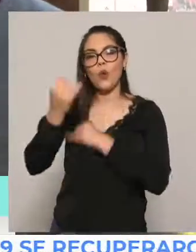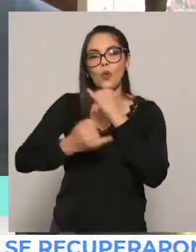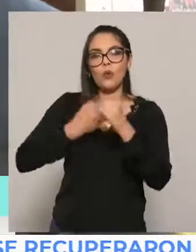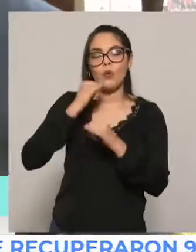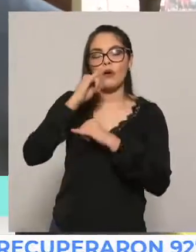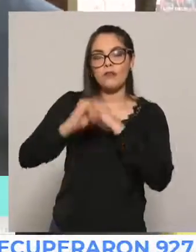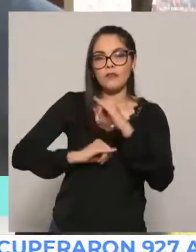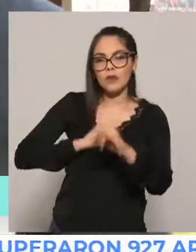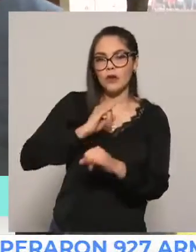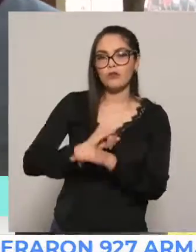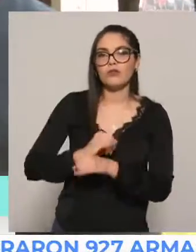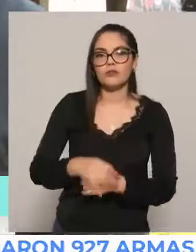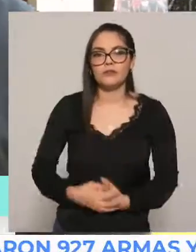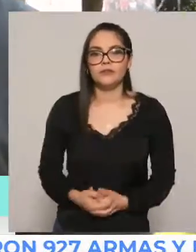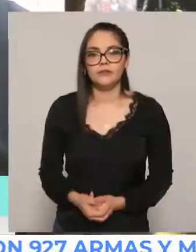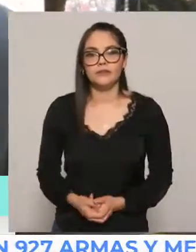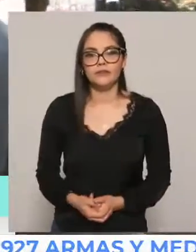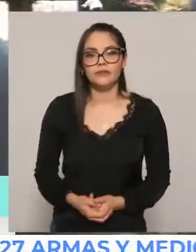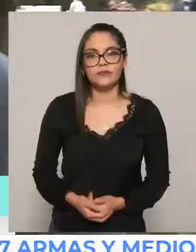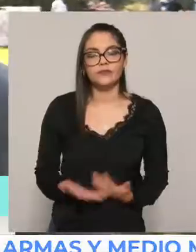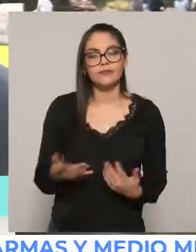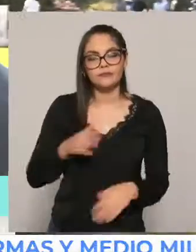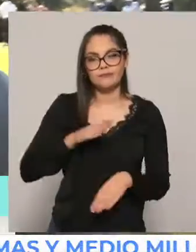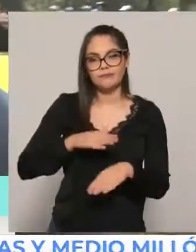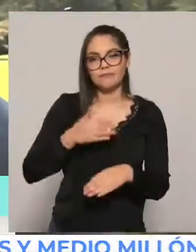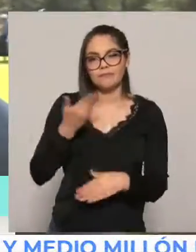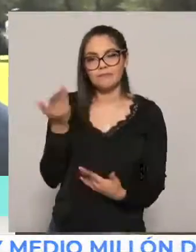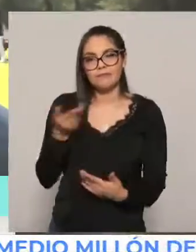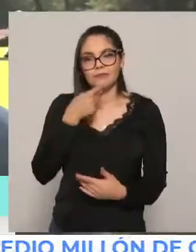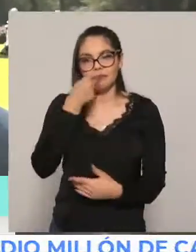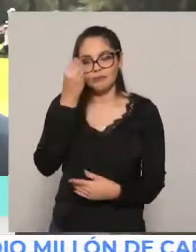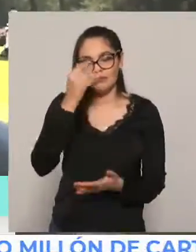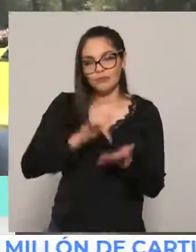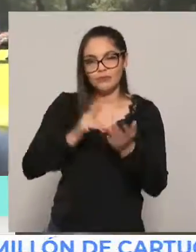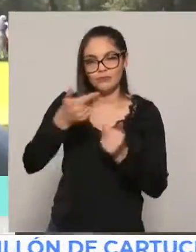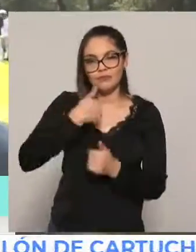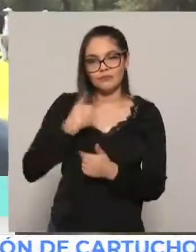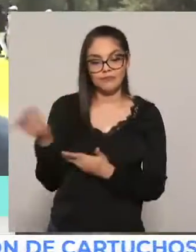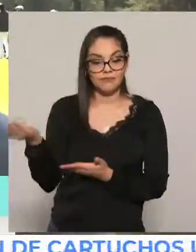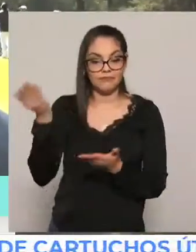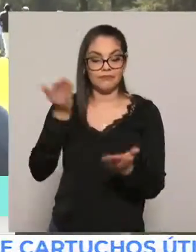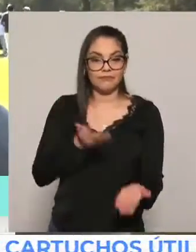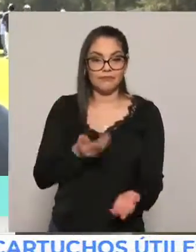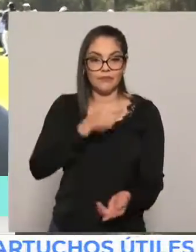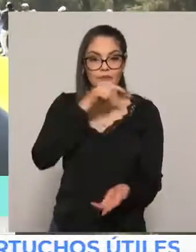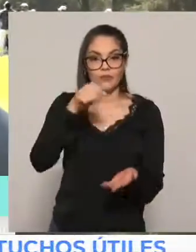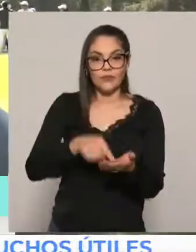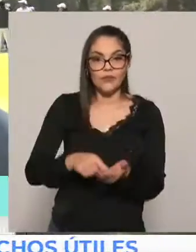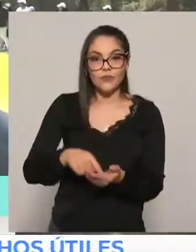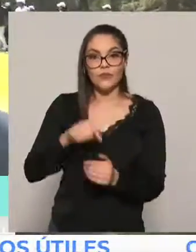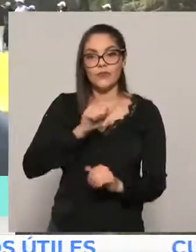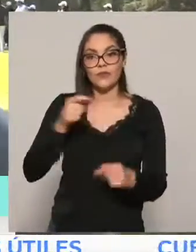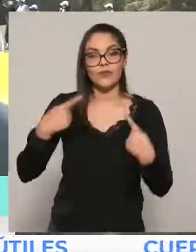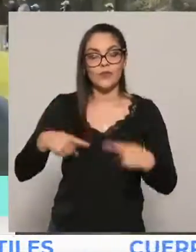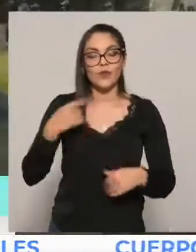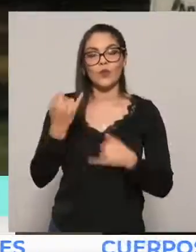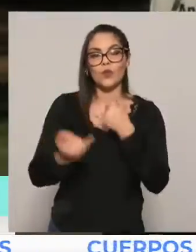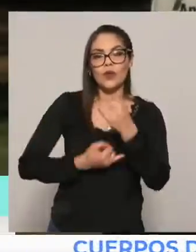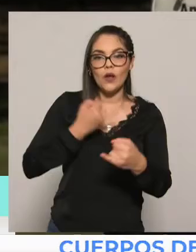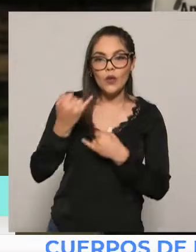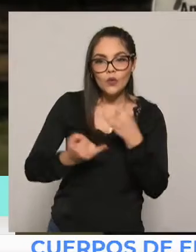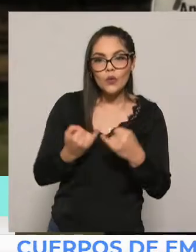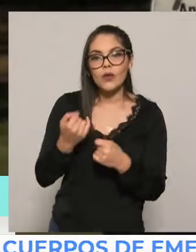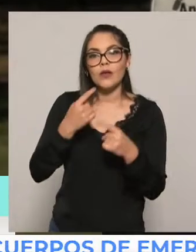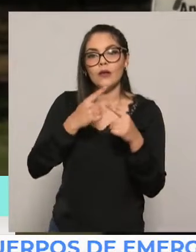torneo, digo, para empezar a agradecer muchísimo al Churubusco por acá por recibirnos. Es la 12ª edición, a todos los patrocinadores, a los jugadores.